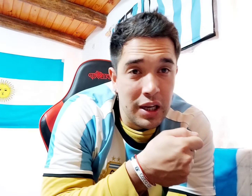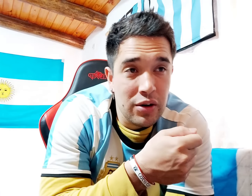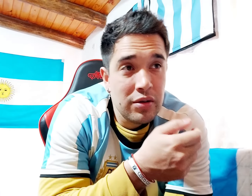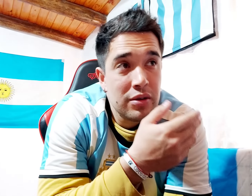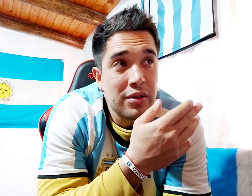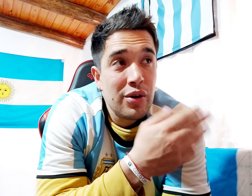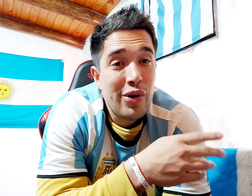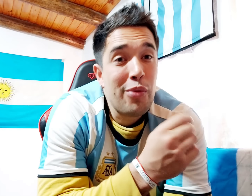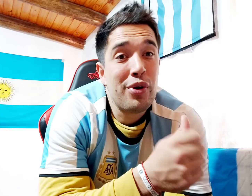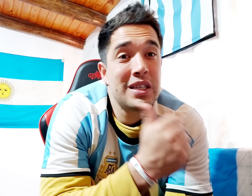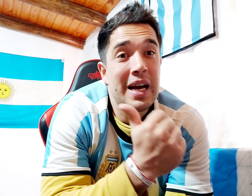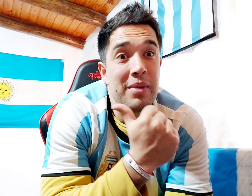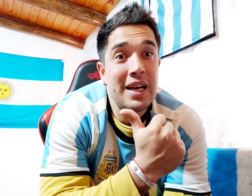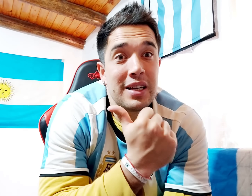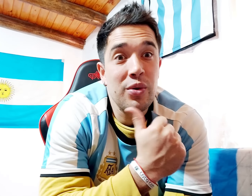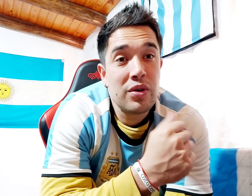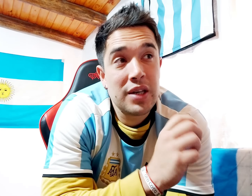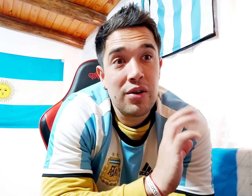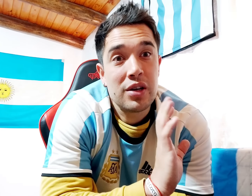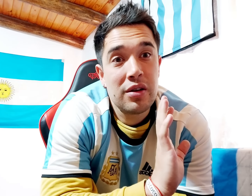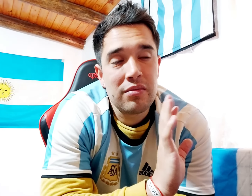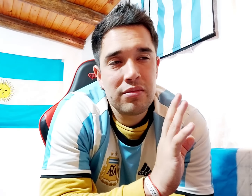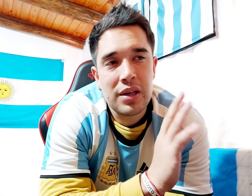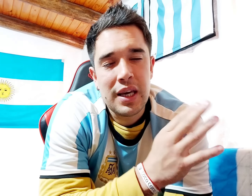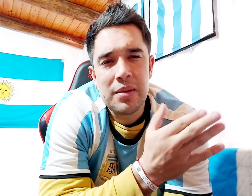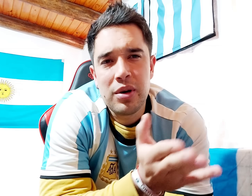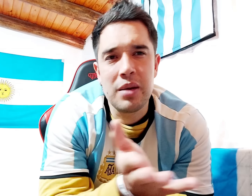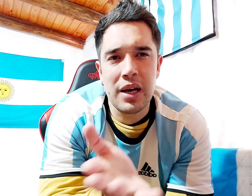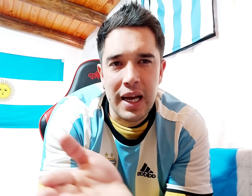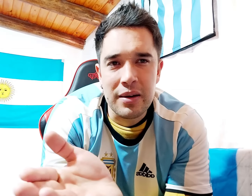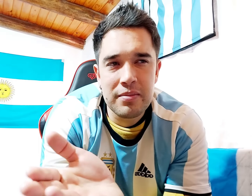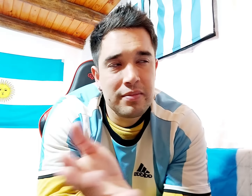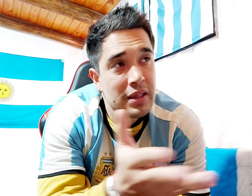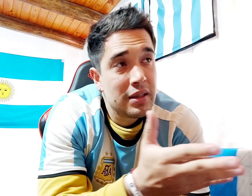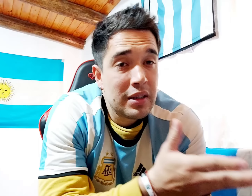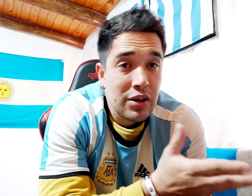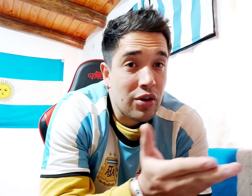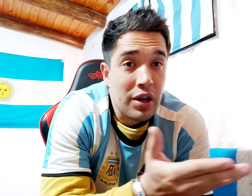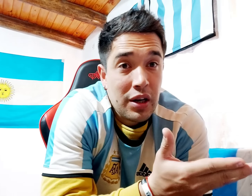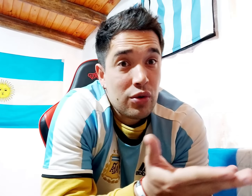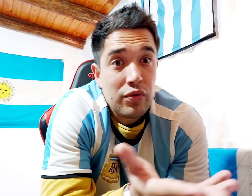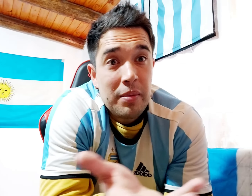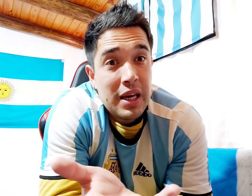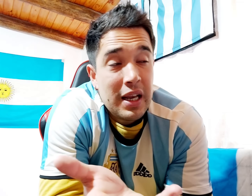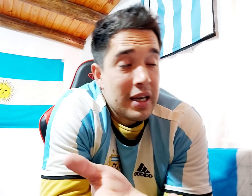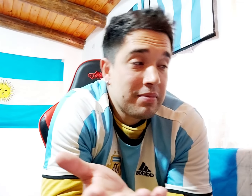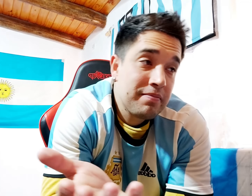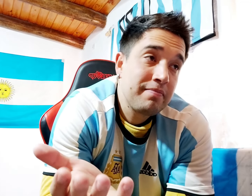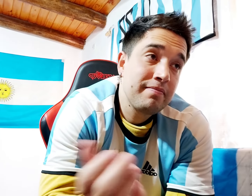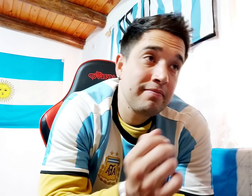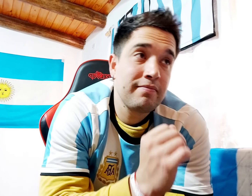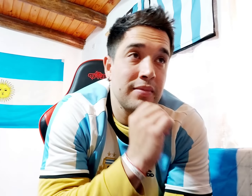por dinero o por esas amenazas que uno no sabe lo que son, que ya te puedes imaginar. Corre riesgo tu